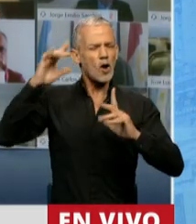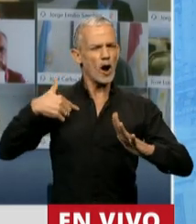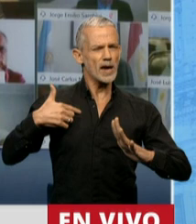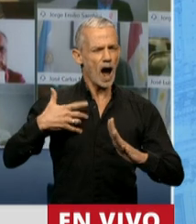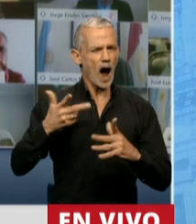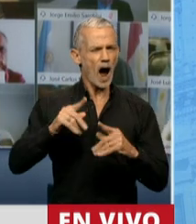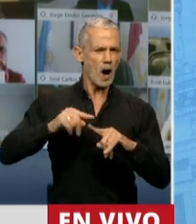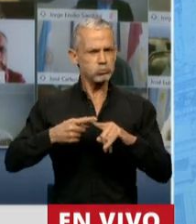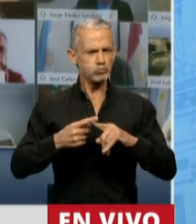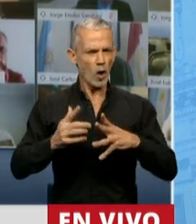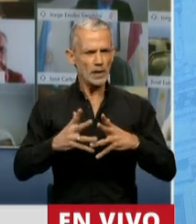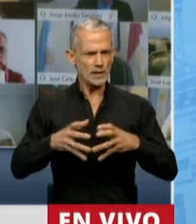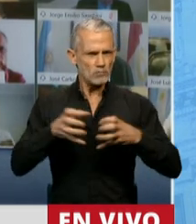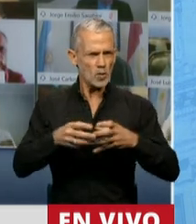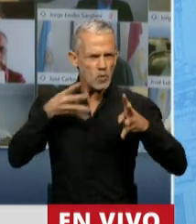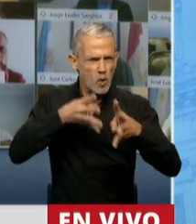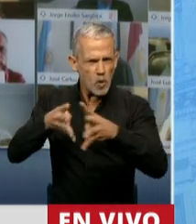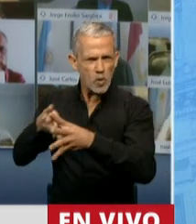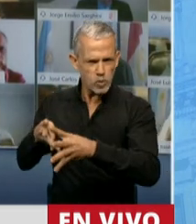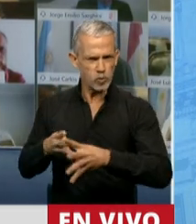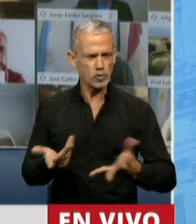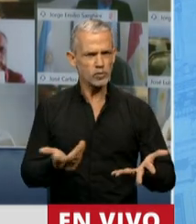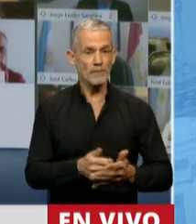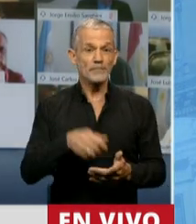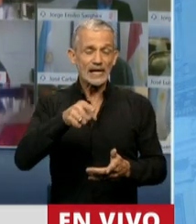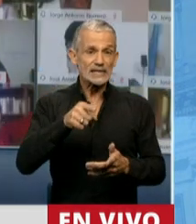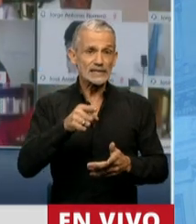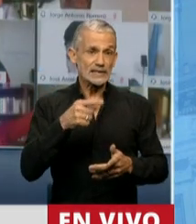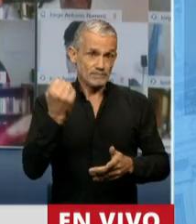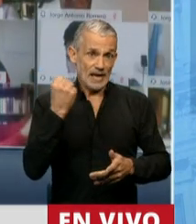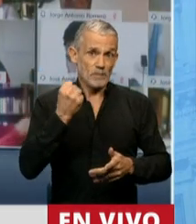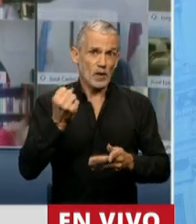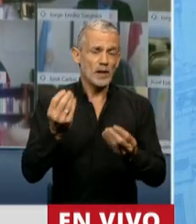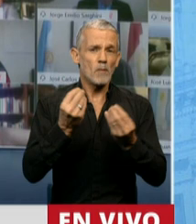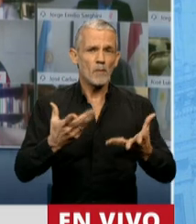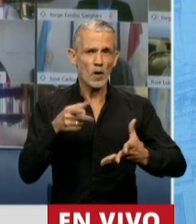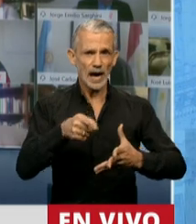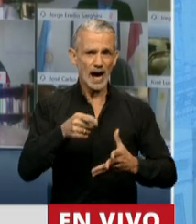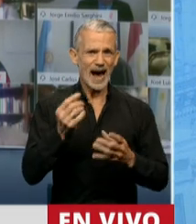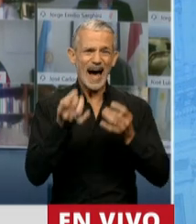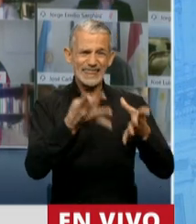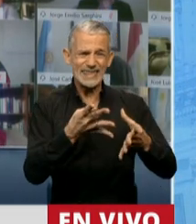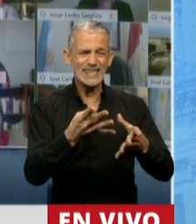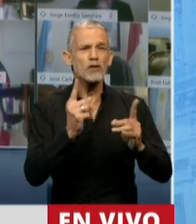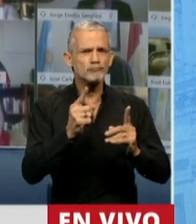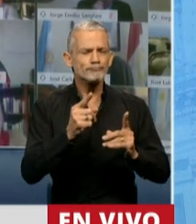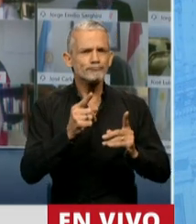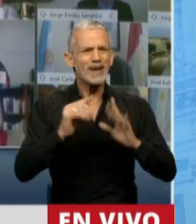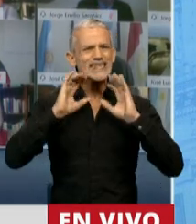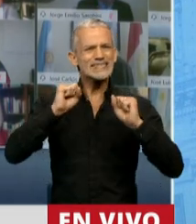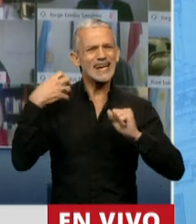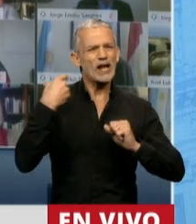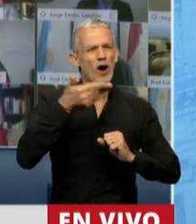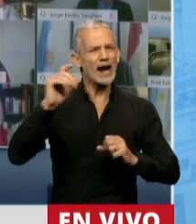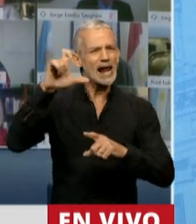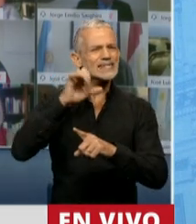extranjer mediante la lucha armada no es un dato menor señalar el atentado que terminó con la vida del secretario general